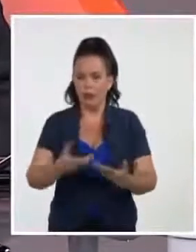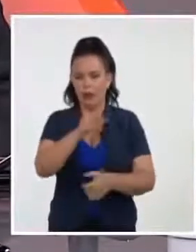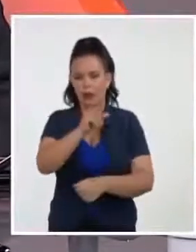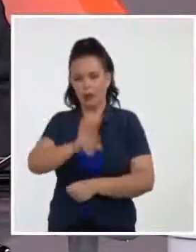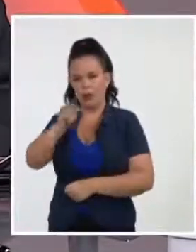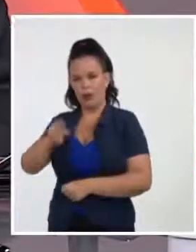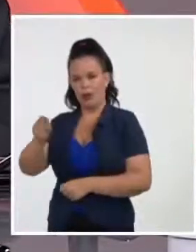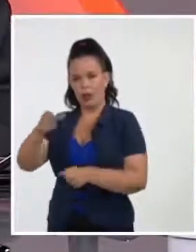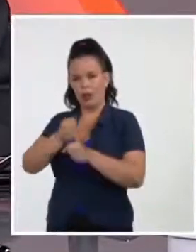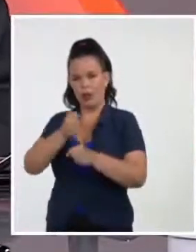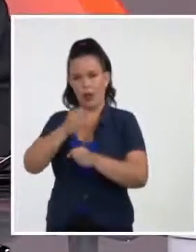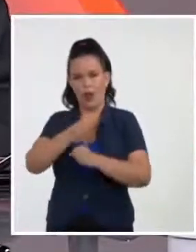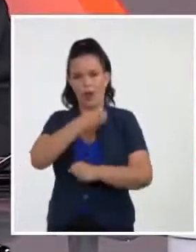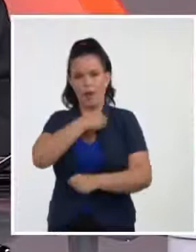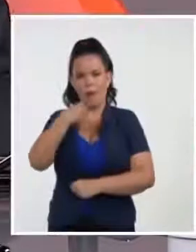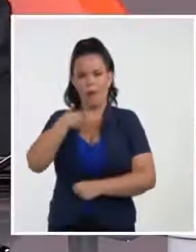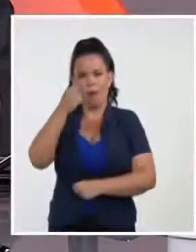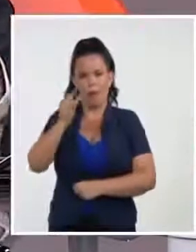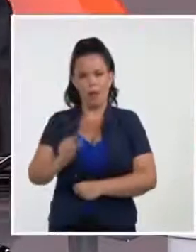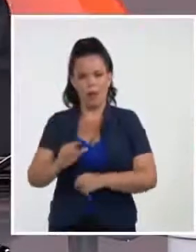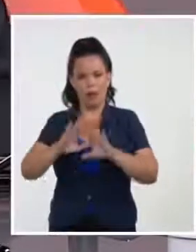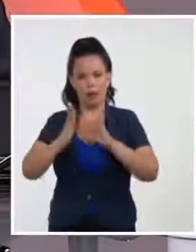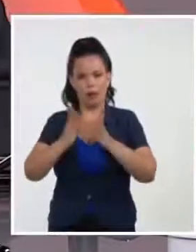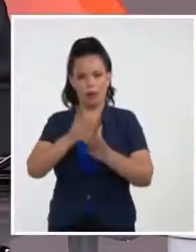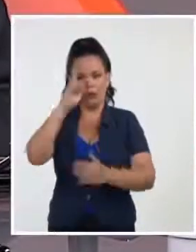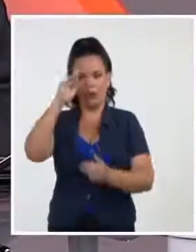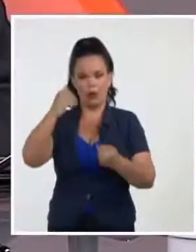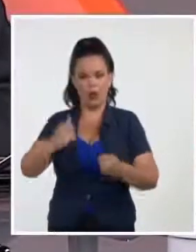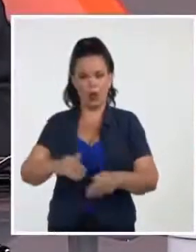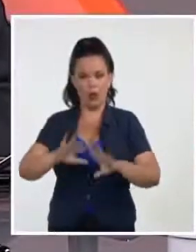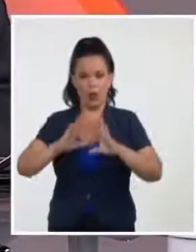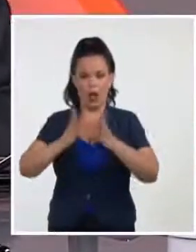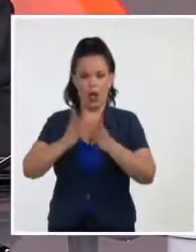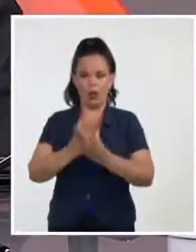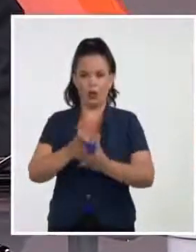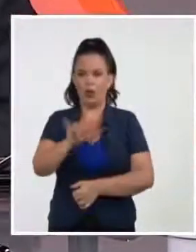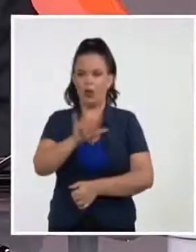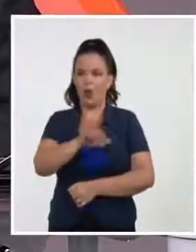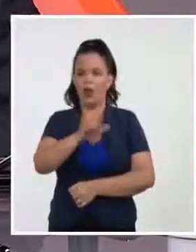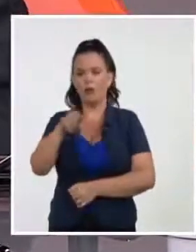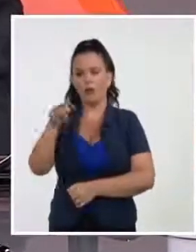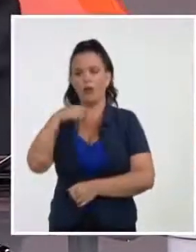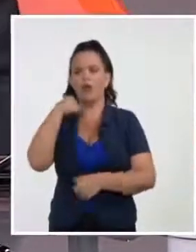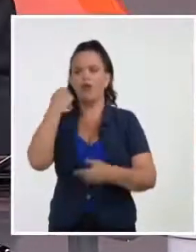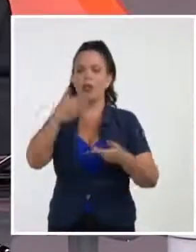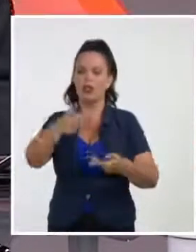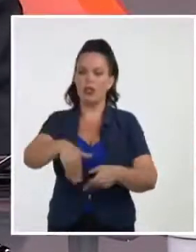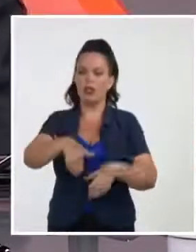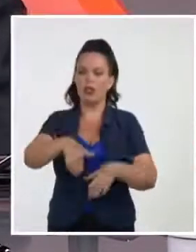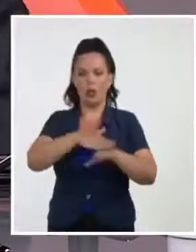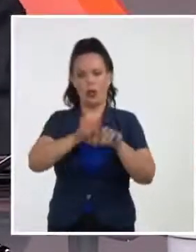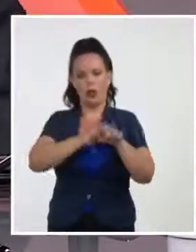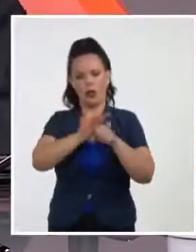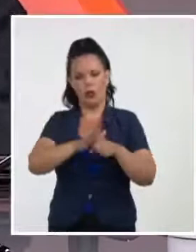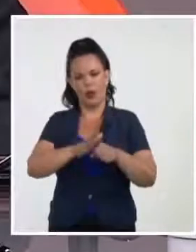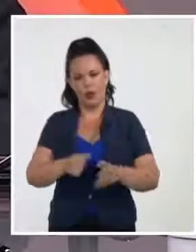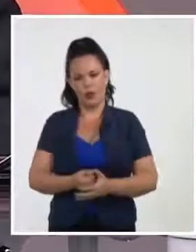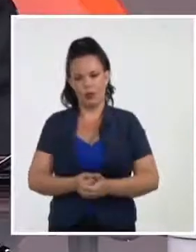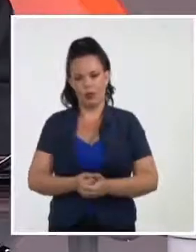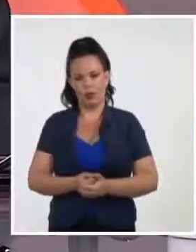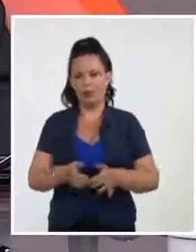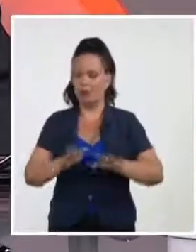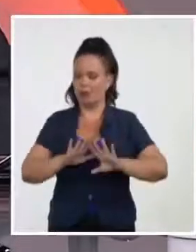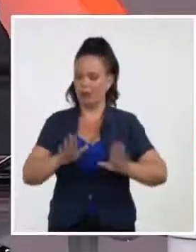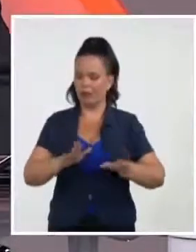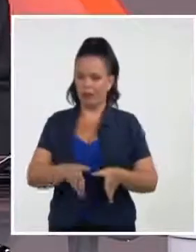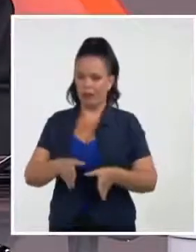estado enfrentando este desafío, y también a las víctimas de la COVID-19. Así comenzamos nuestra mesa redonda de hoy. Hablemos entonces